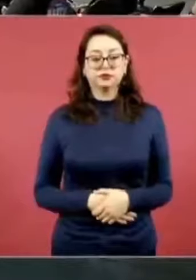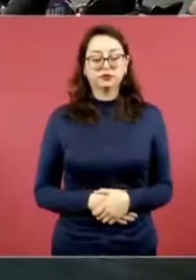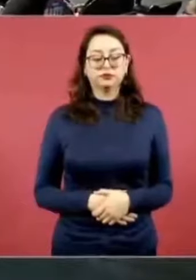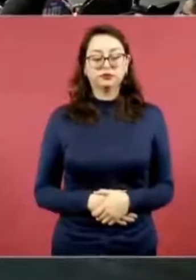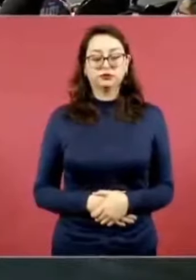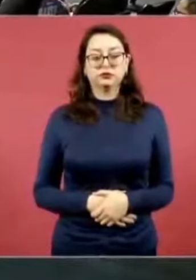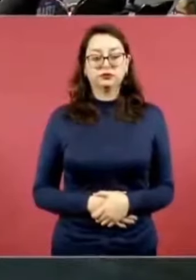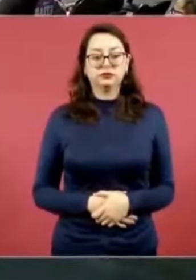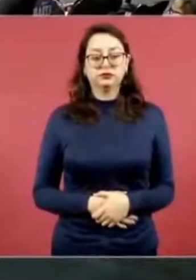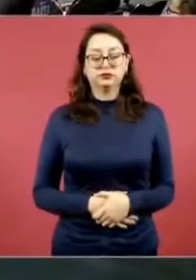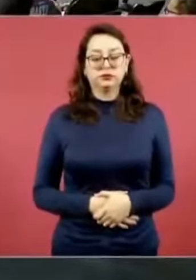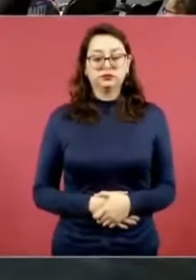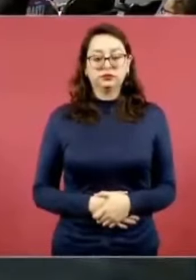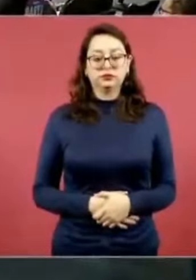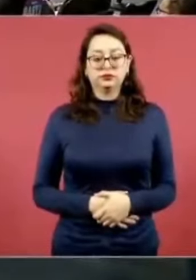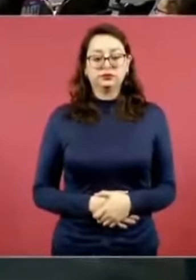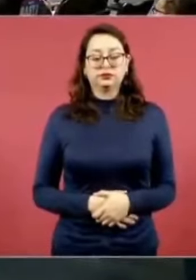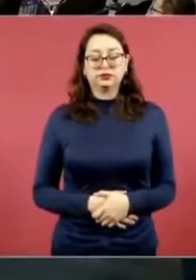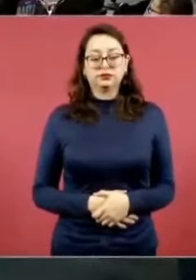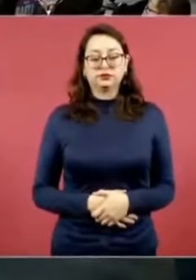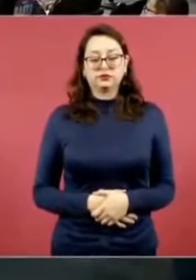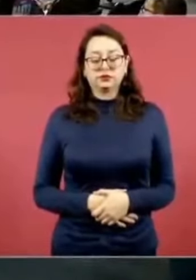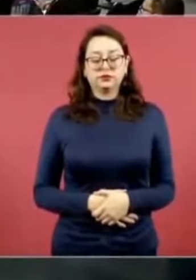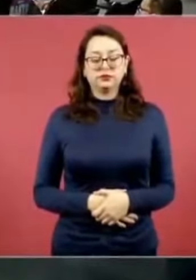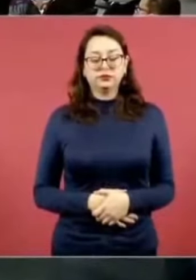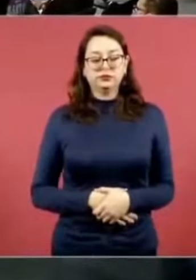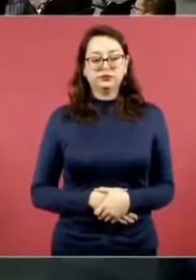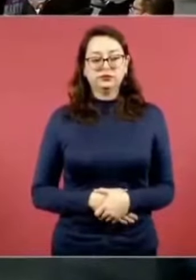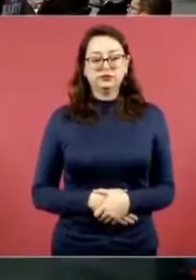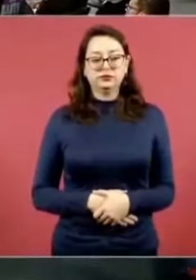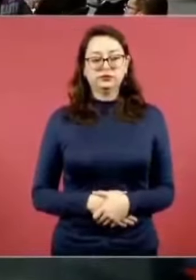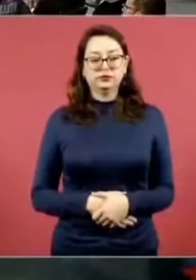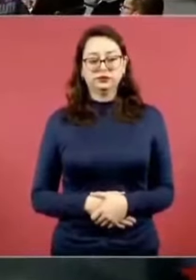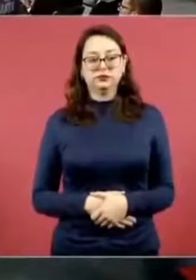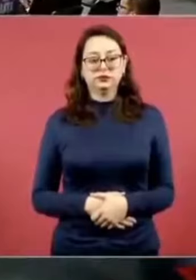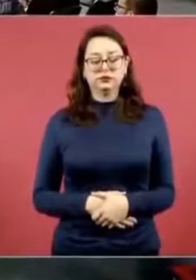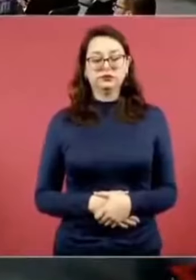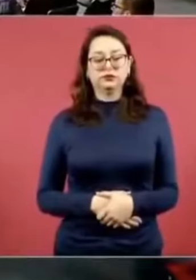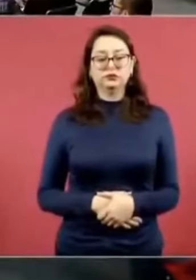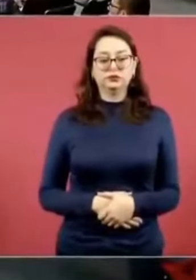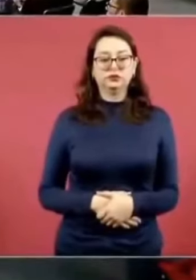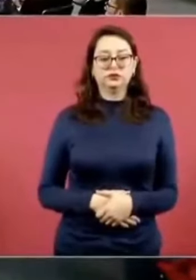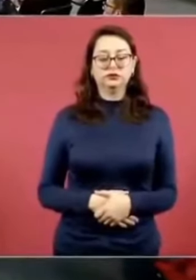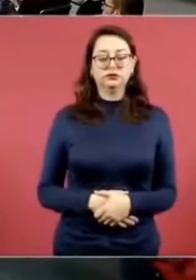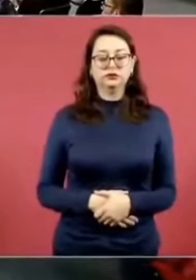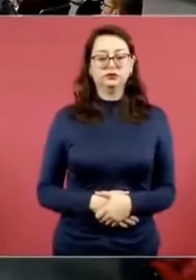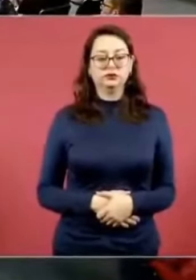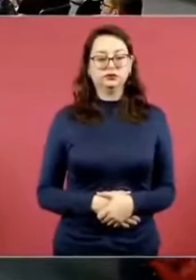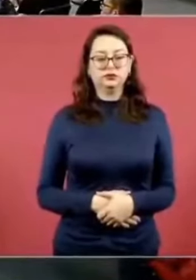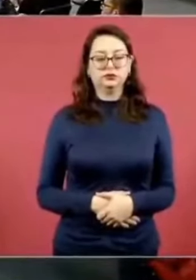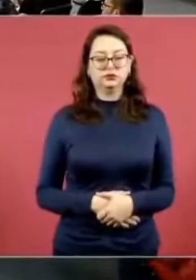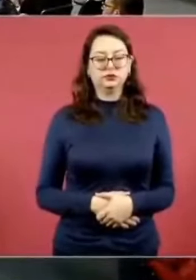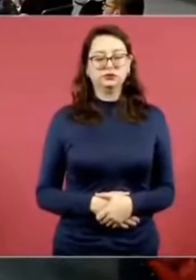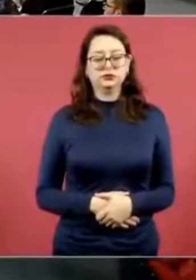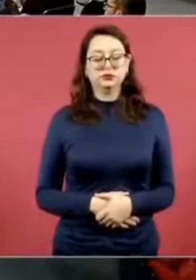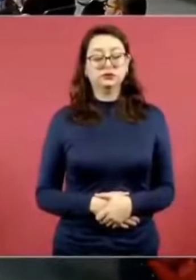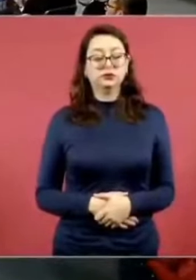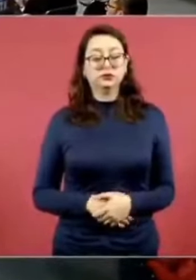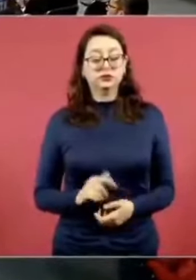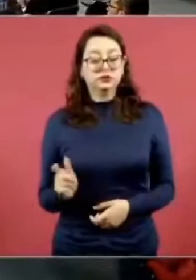están pidiendo que se pudieran vender esto, de este mes. De Sembrando Vida. De Sembrando Vida. Y de Construyendo el Futuro. ¿Cuándo?